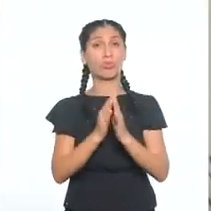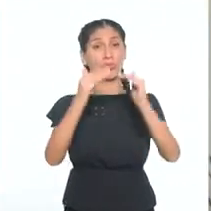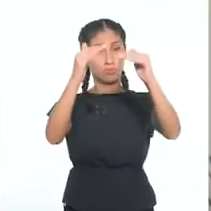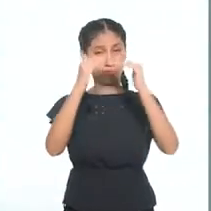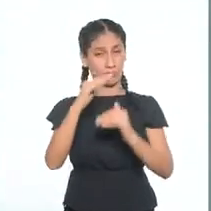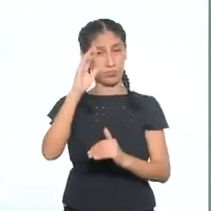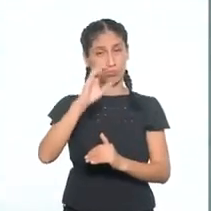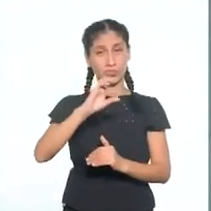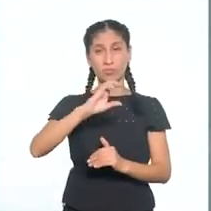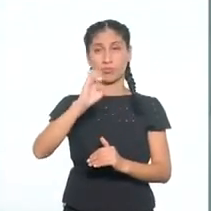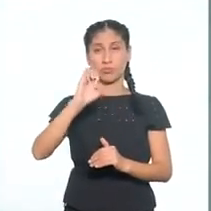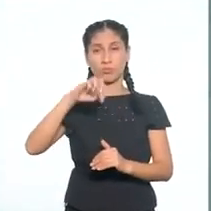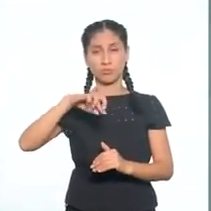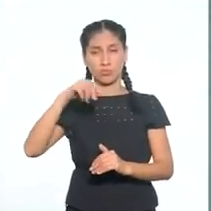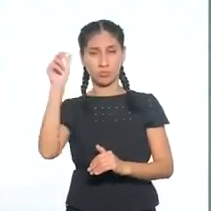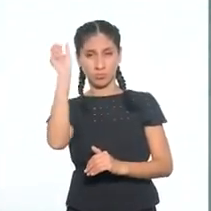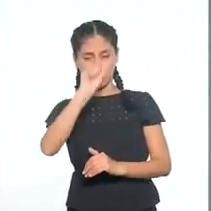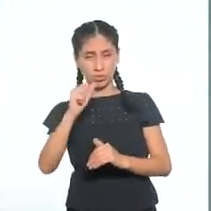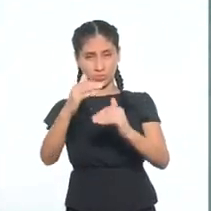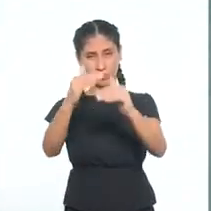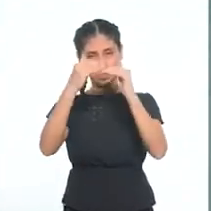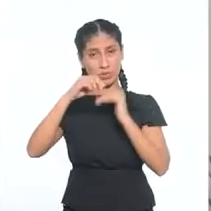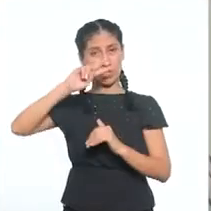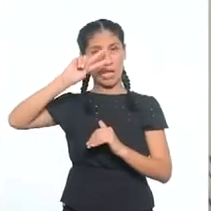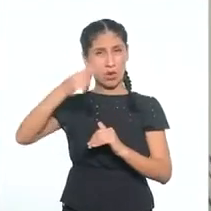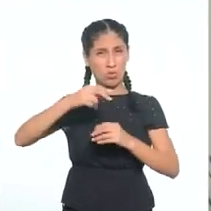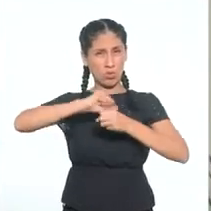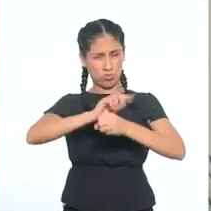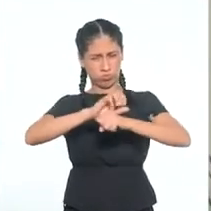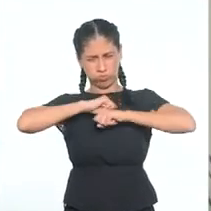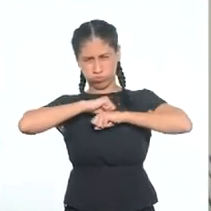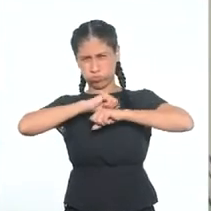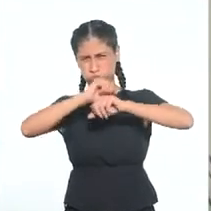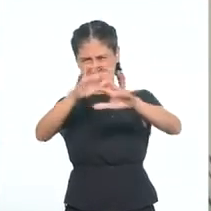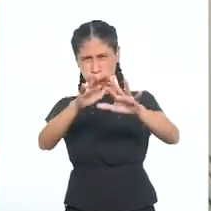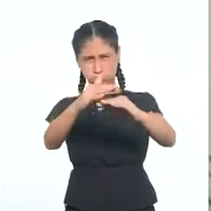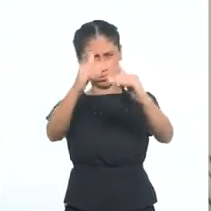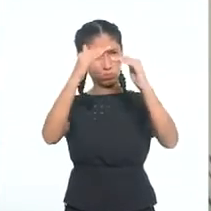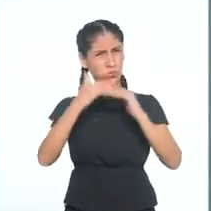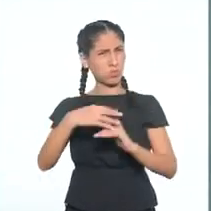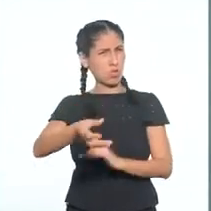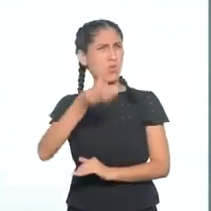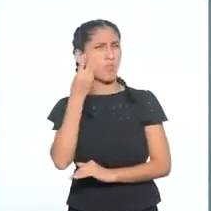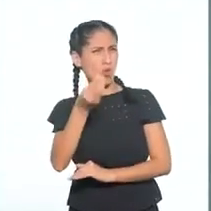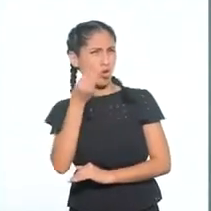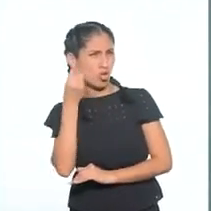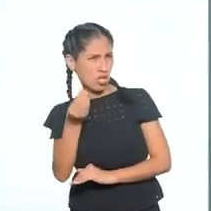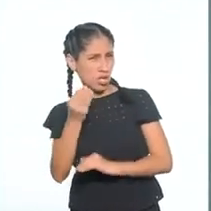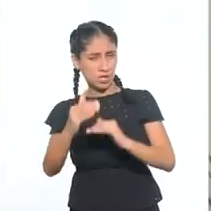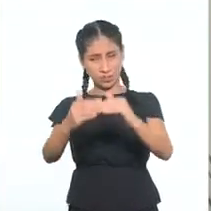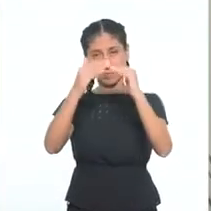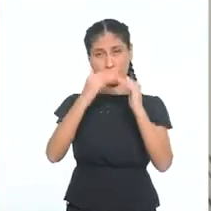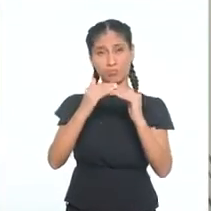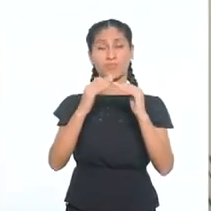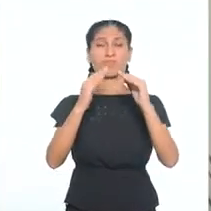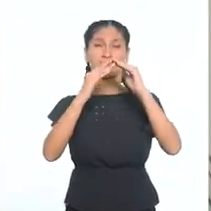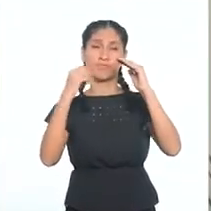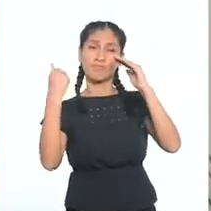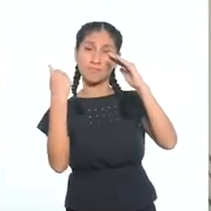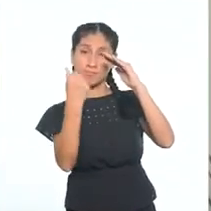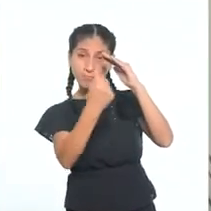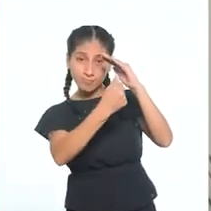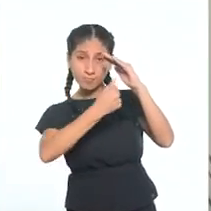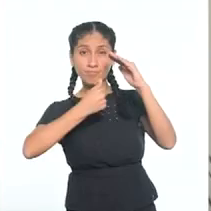cepas segunda ola causas cuarentena